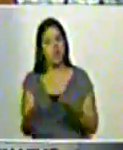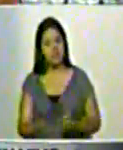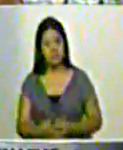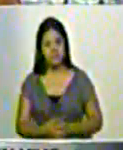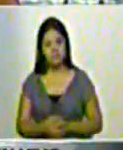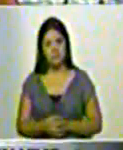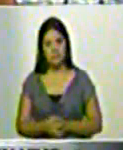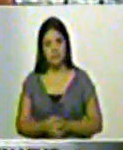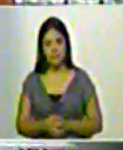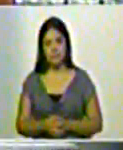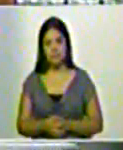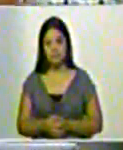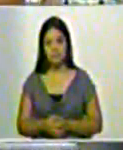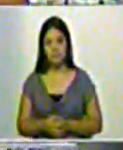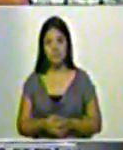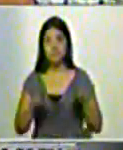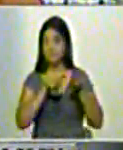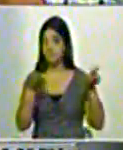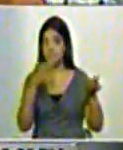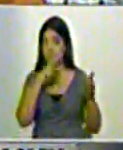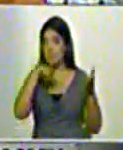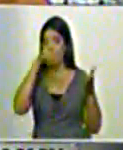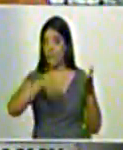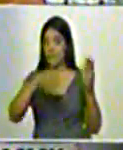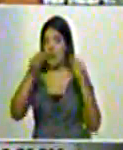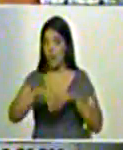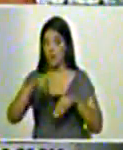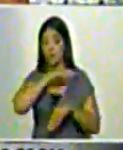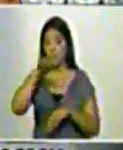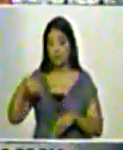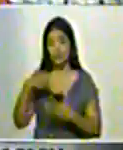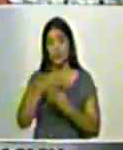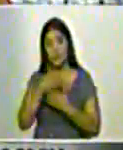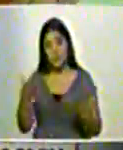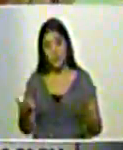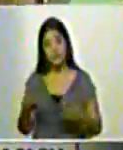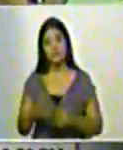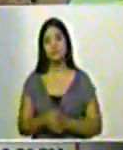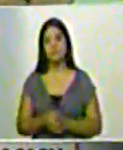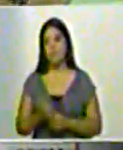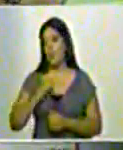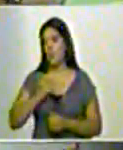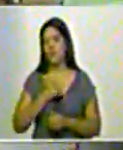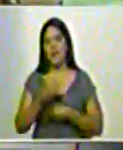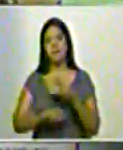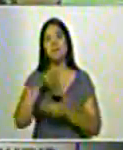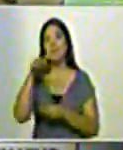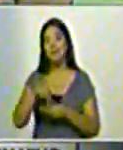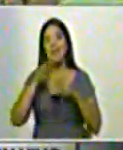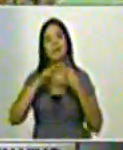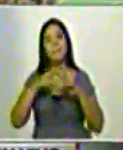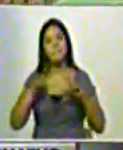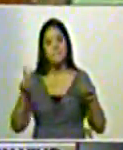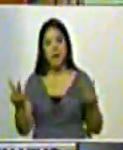Mientras ellos no firman el acuerdo, nosotros todos estamos dispuestos, bueno, a hacer lo que sea para que aquí haya paz y